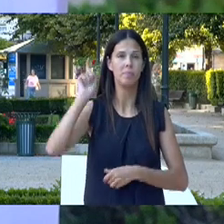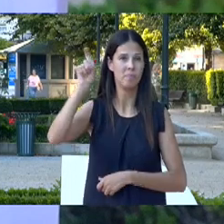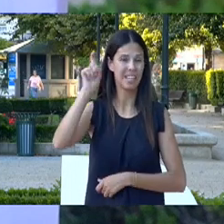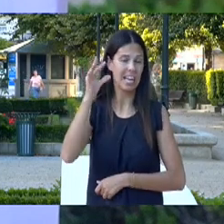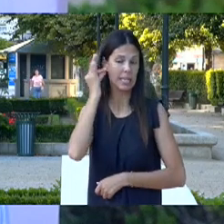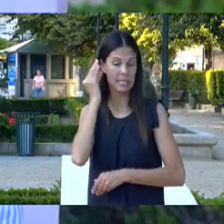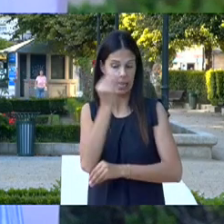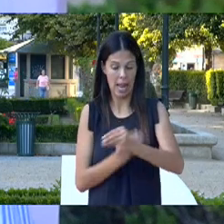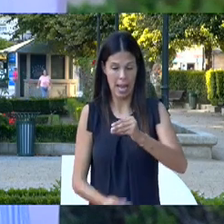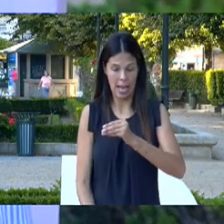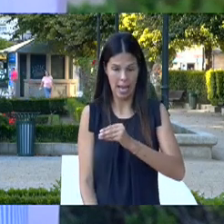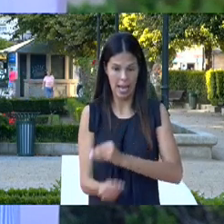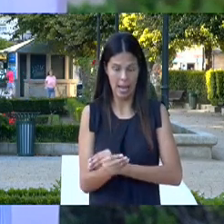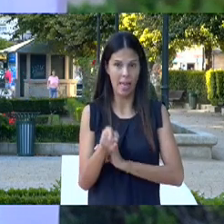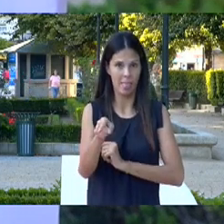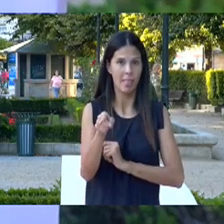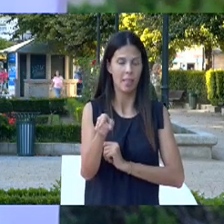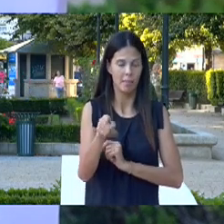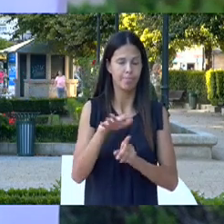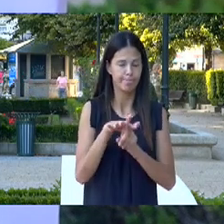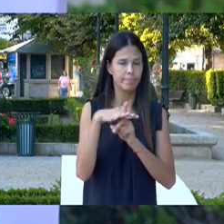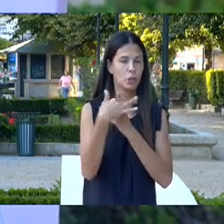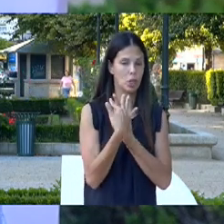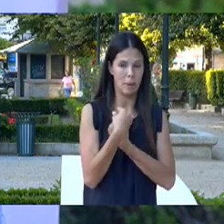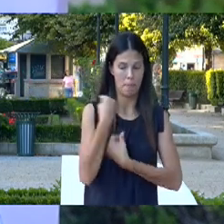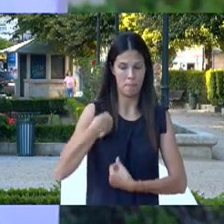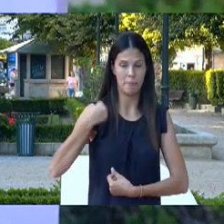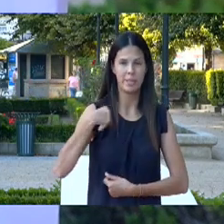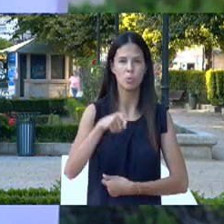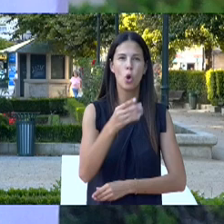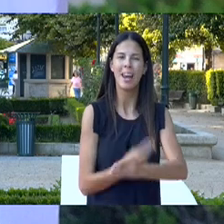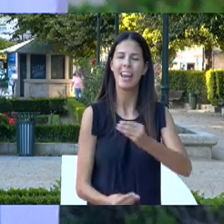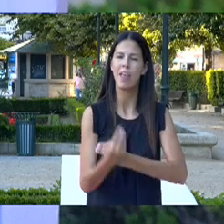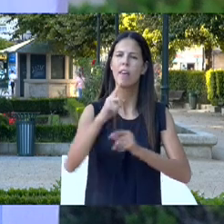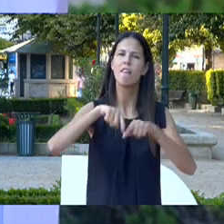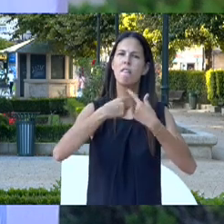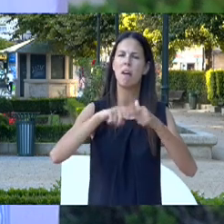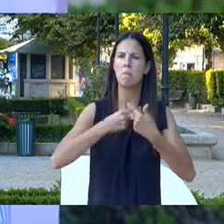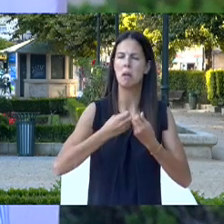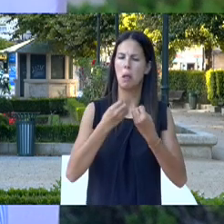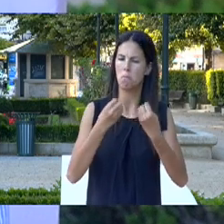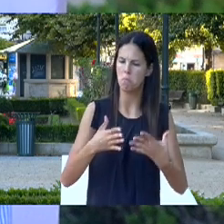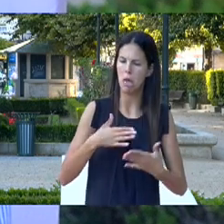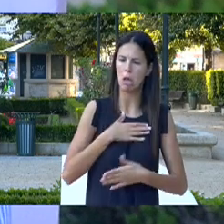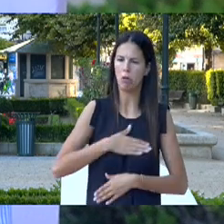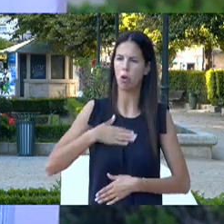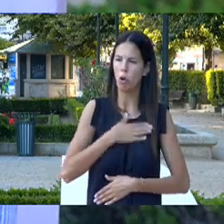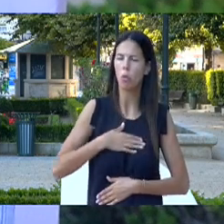Otero nace nese contexto. Nace nunha familia acomodada dende o punto de